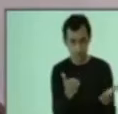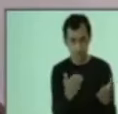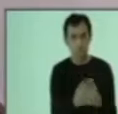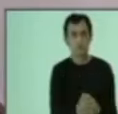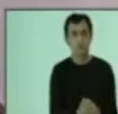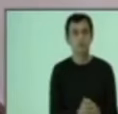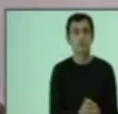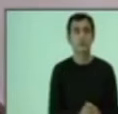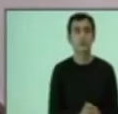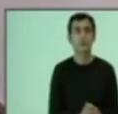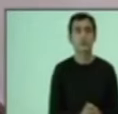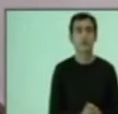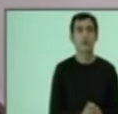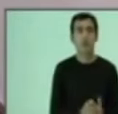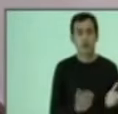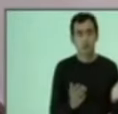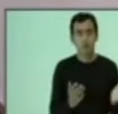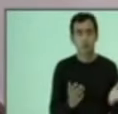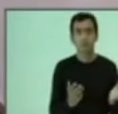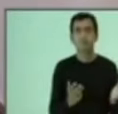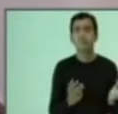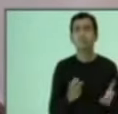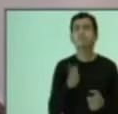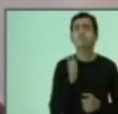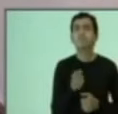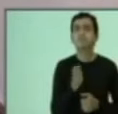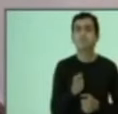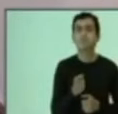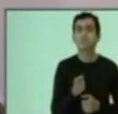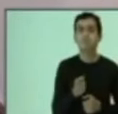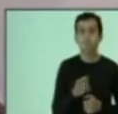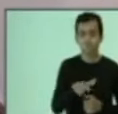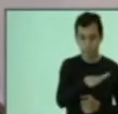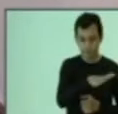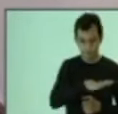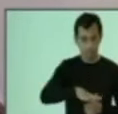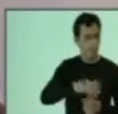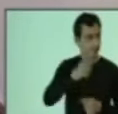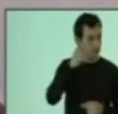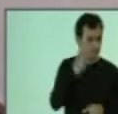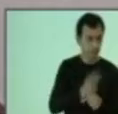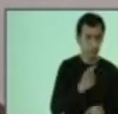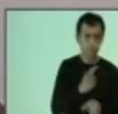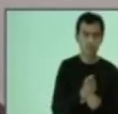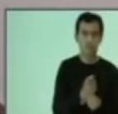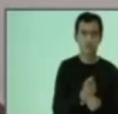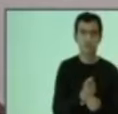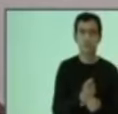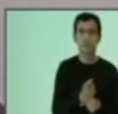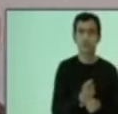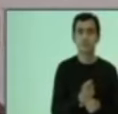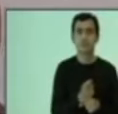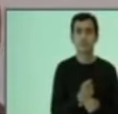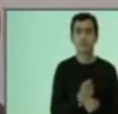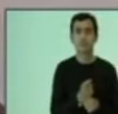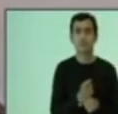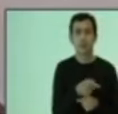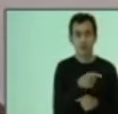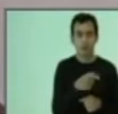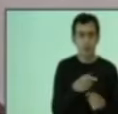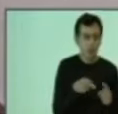Bueno, realmente tenemos que hablar de nuestra localidad. Dije regionales porque estamos inmersos en una